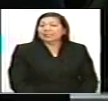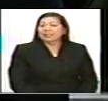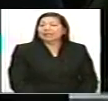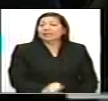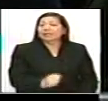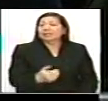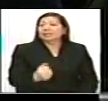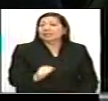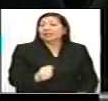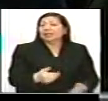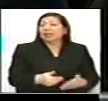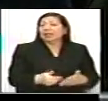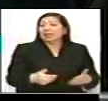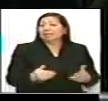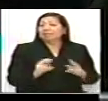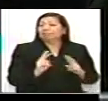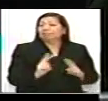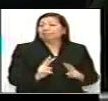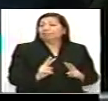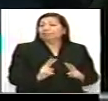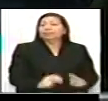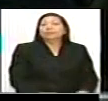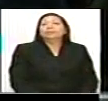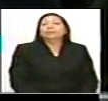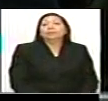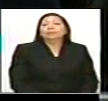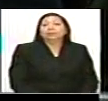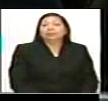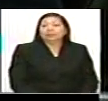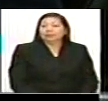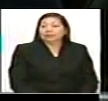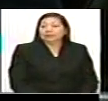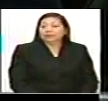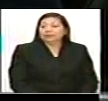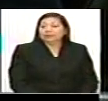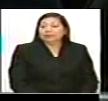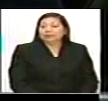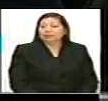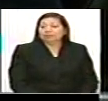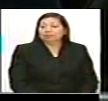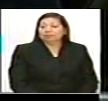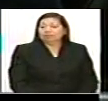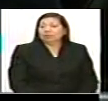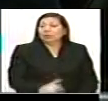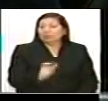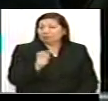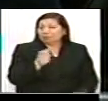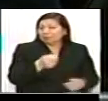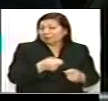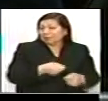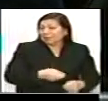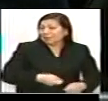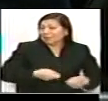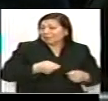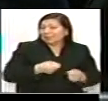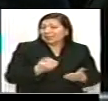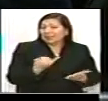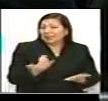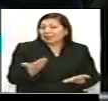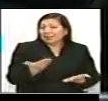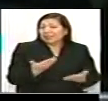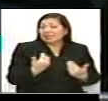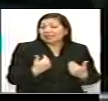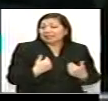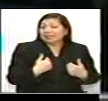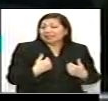si antes el observador de la estación meteorológica era un agricultor campesino que solo